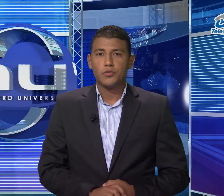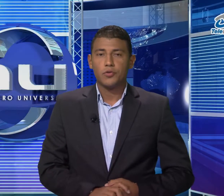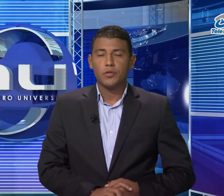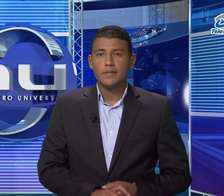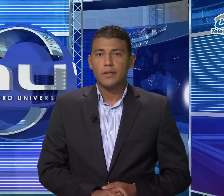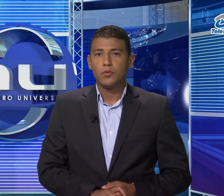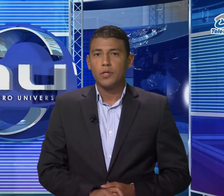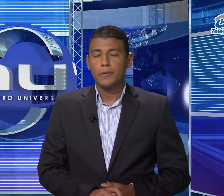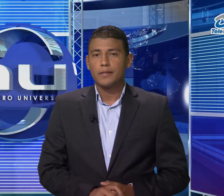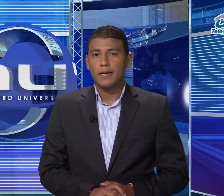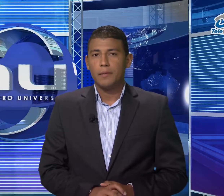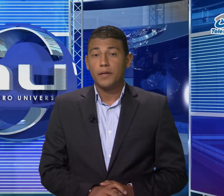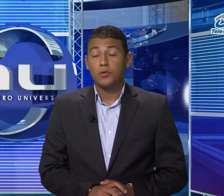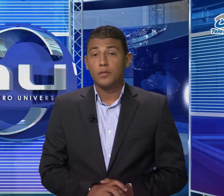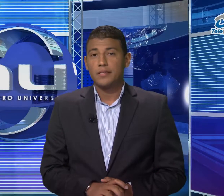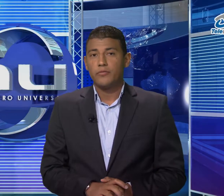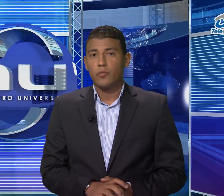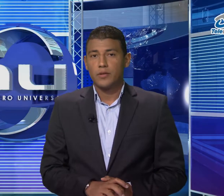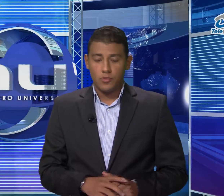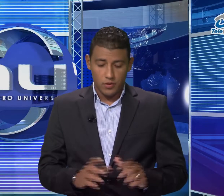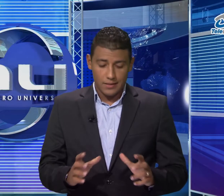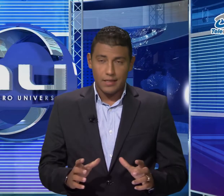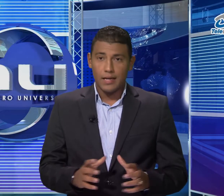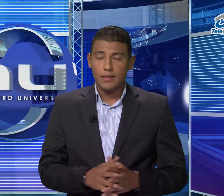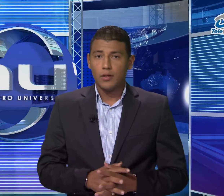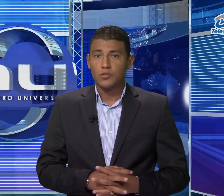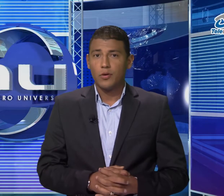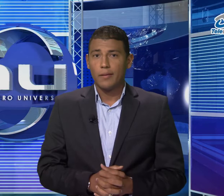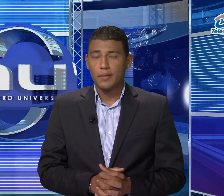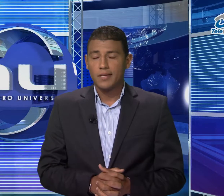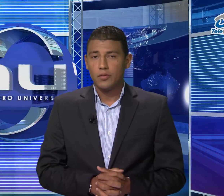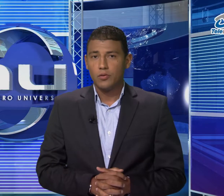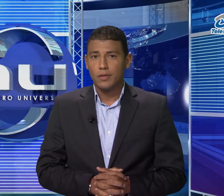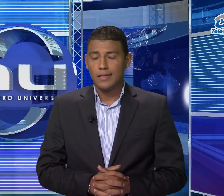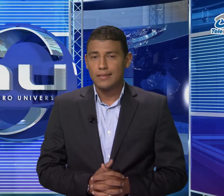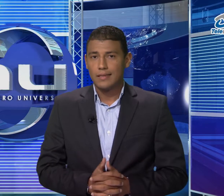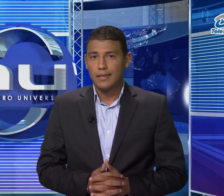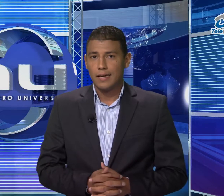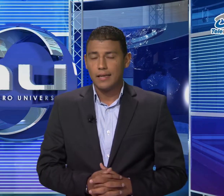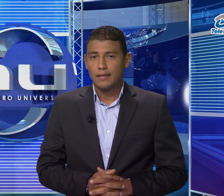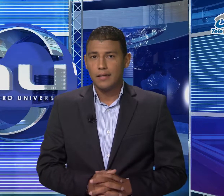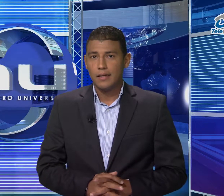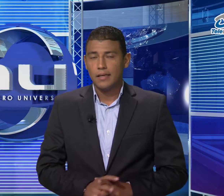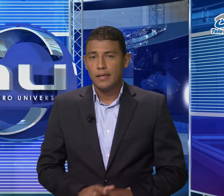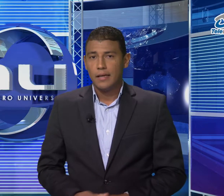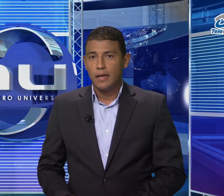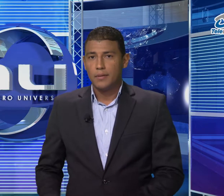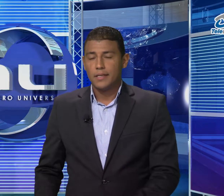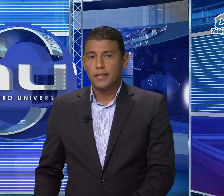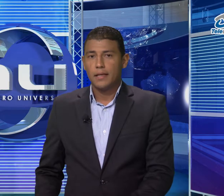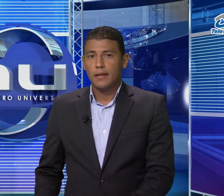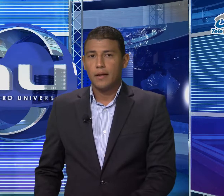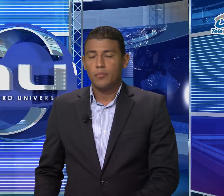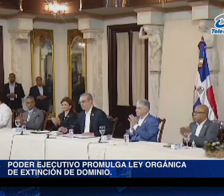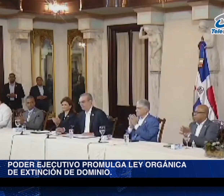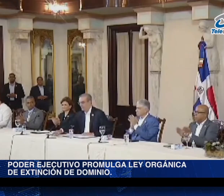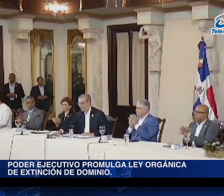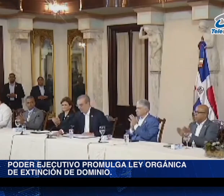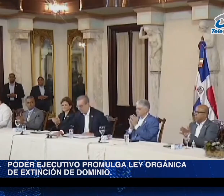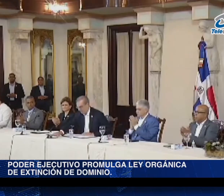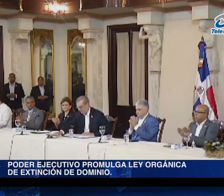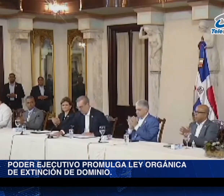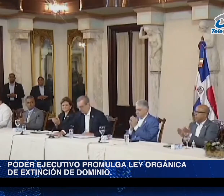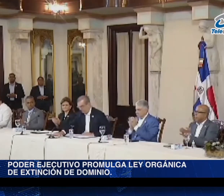Estamos de regreso con Noticiero Universal viendo otras informaciones y en esta ocasión repasando una trascendental en este día. El presidente de la República,